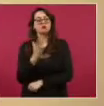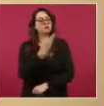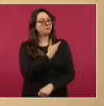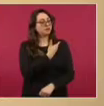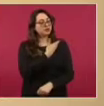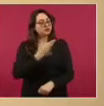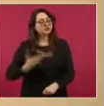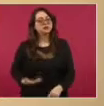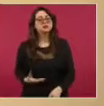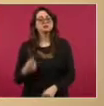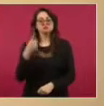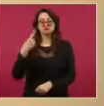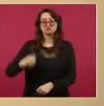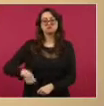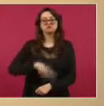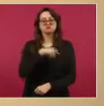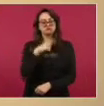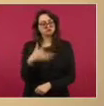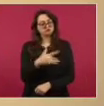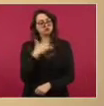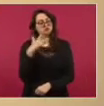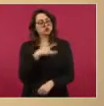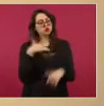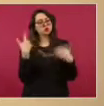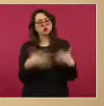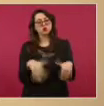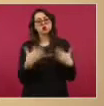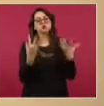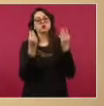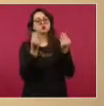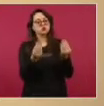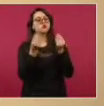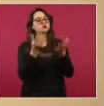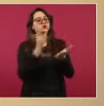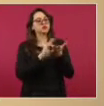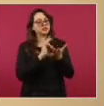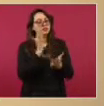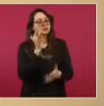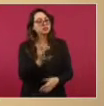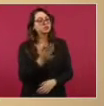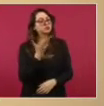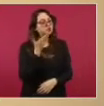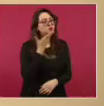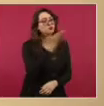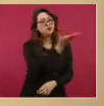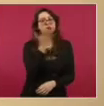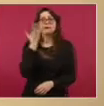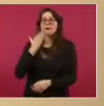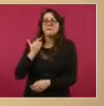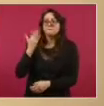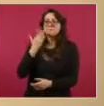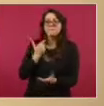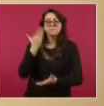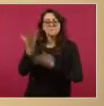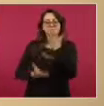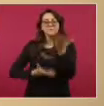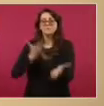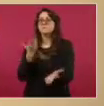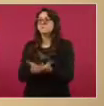agradecemos en todo lo que vale su anfitrionía por lo que representa la tradicional conmemoración del Día Internacional del